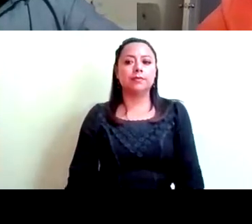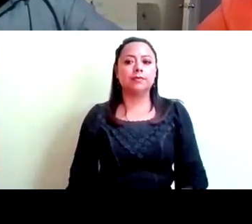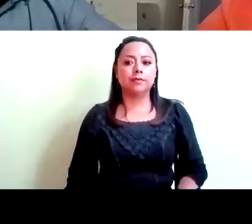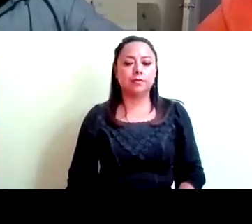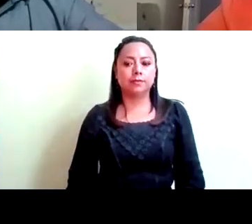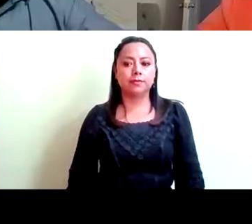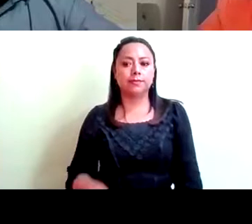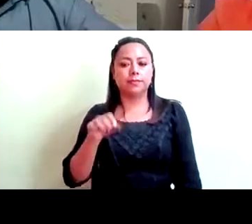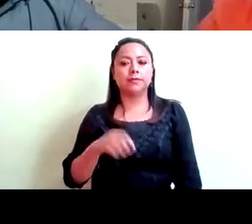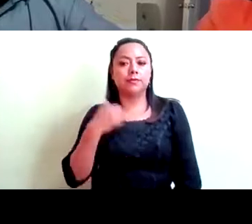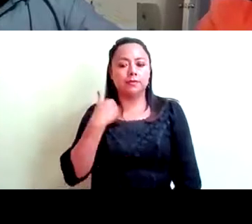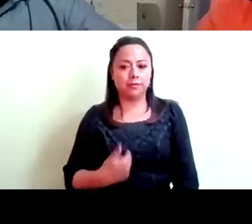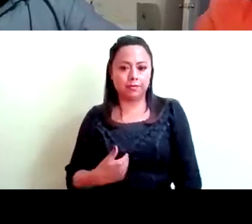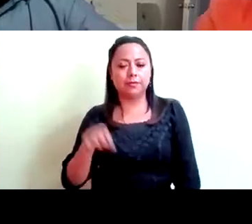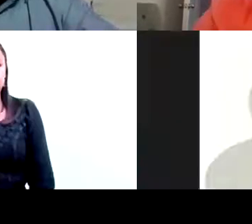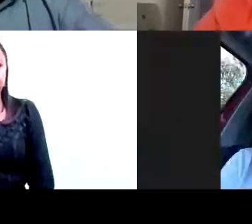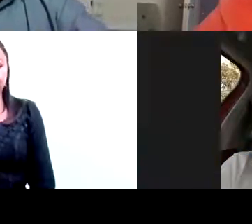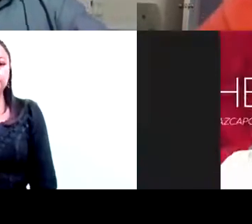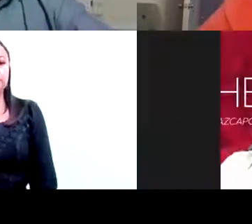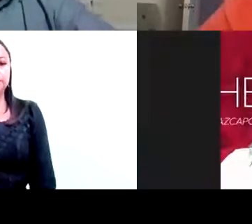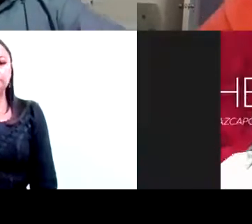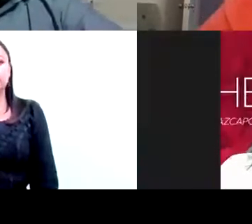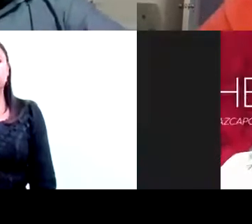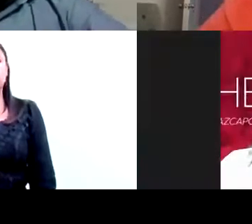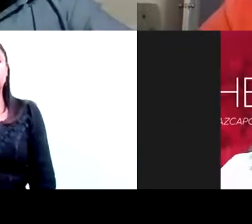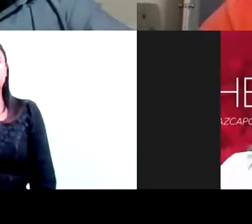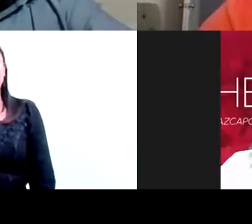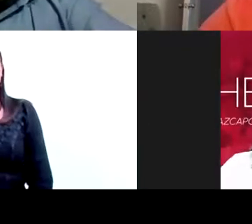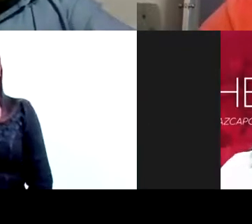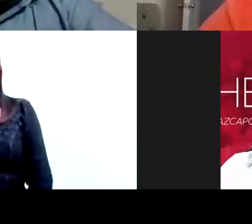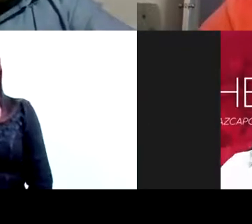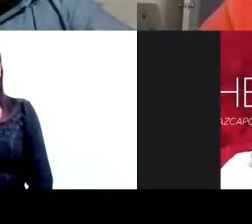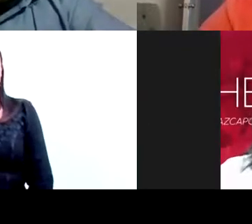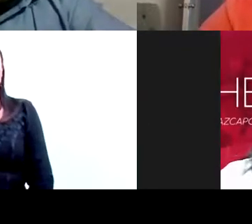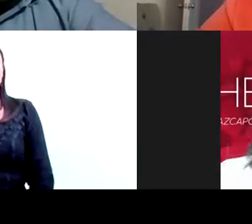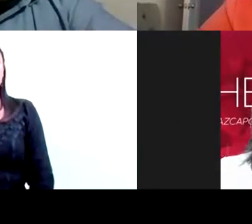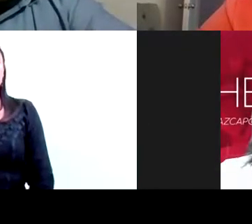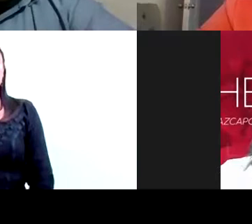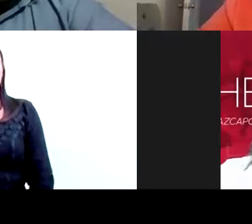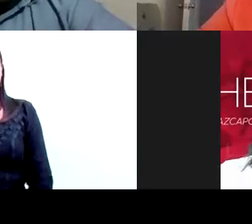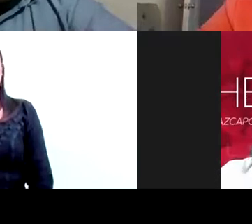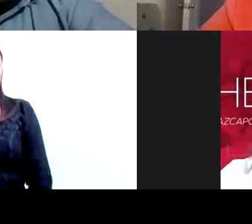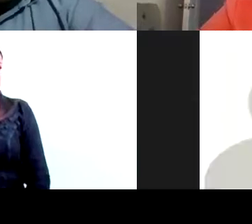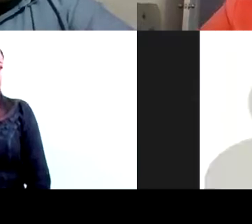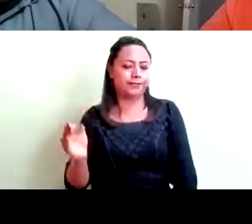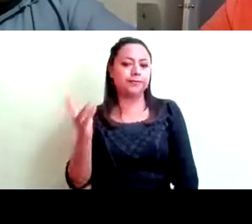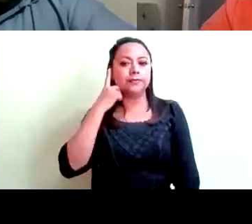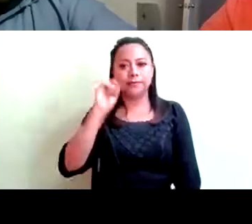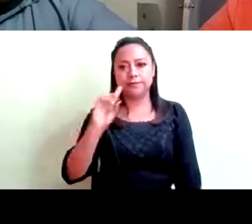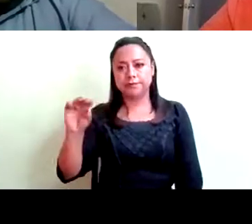A favor. Diputada Ana Cristina Hernández Trejo. Ana Hernández, a favor. Gracias, diputada Marisela Zúñiga